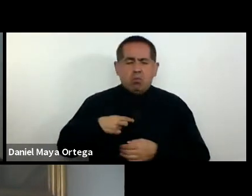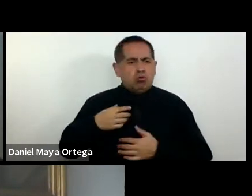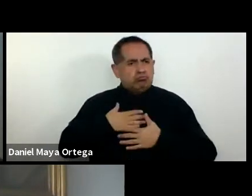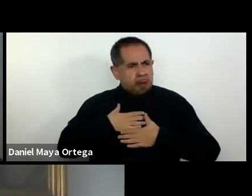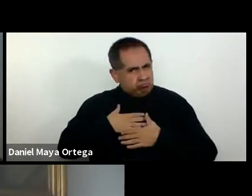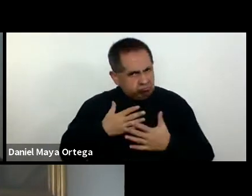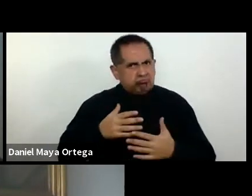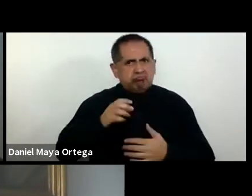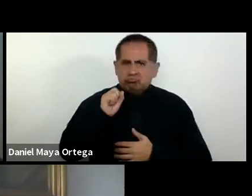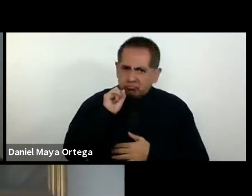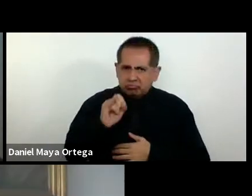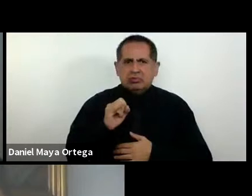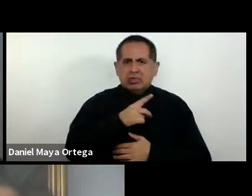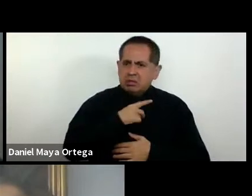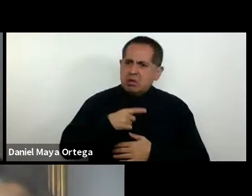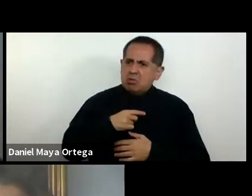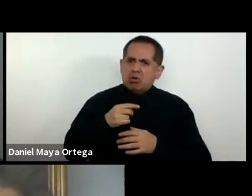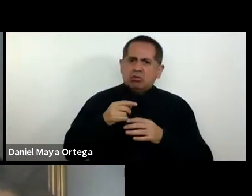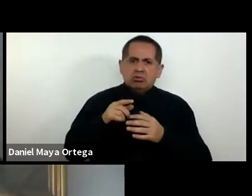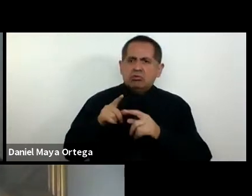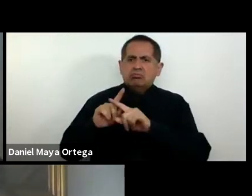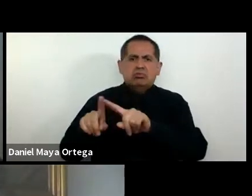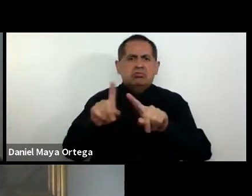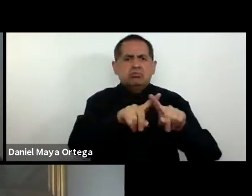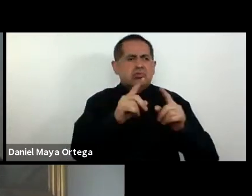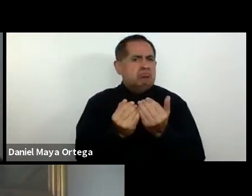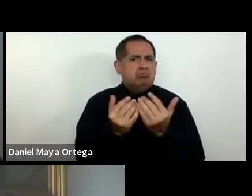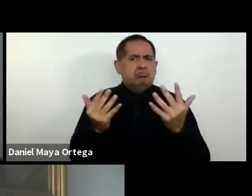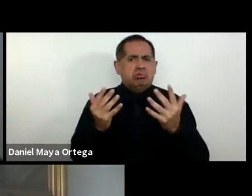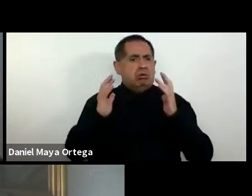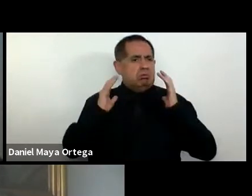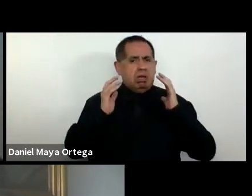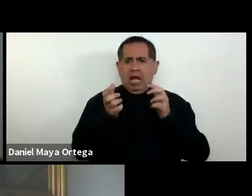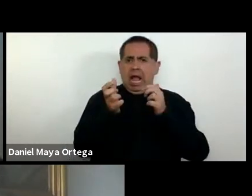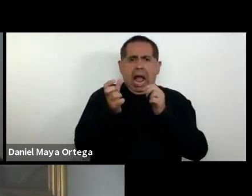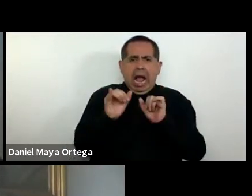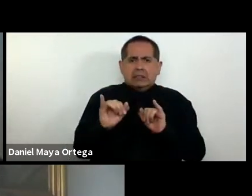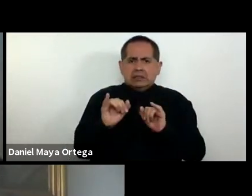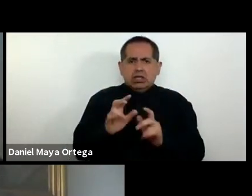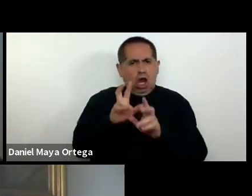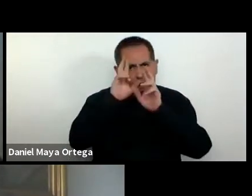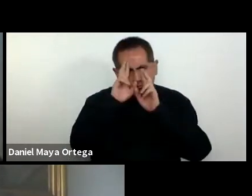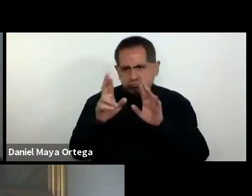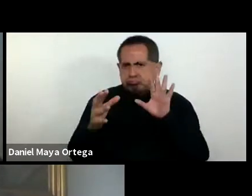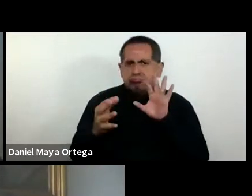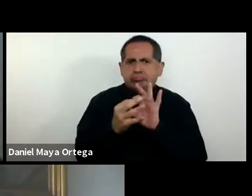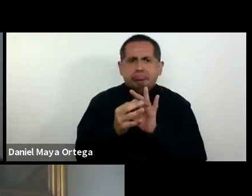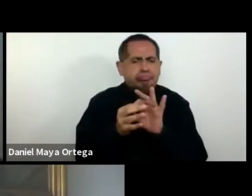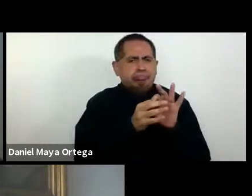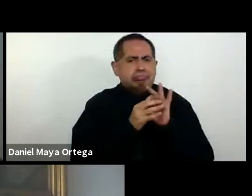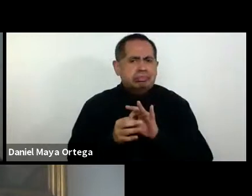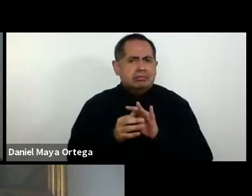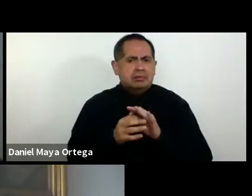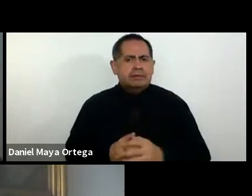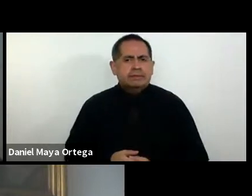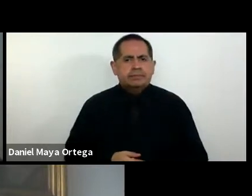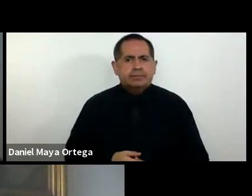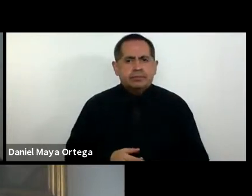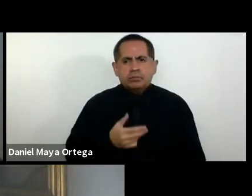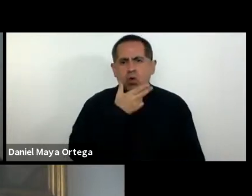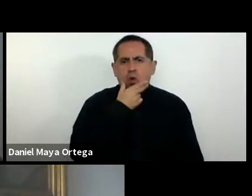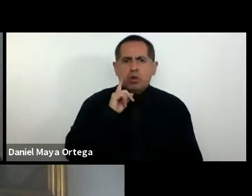a armonizar la diversidad funcional de cada uno de nosotros. Damas y